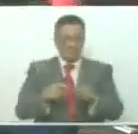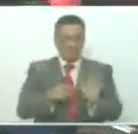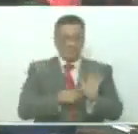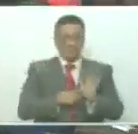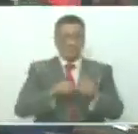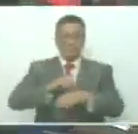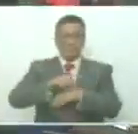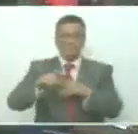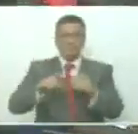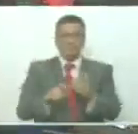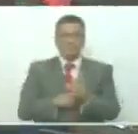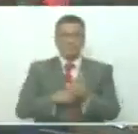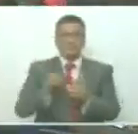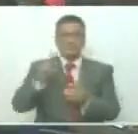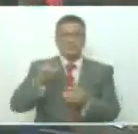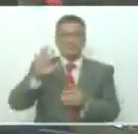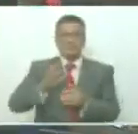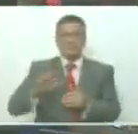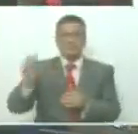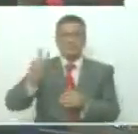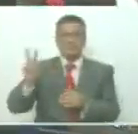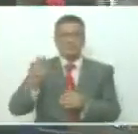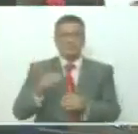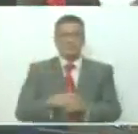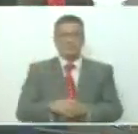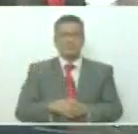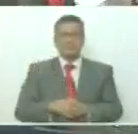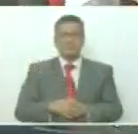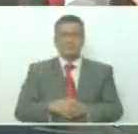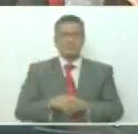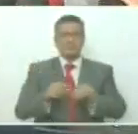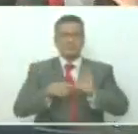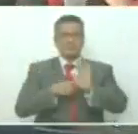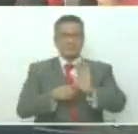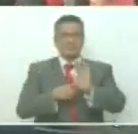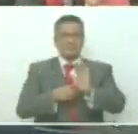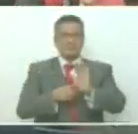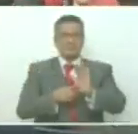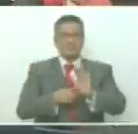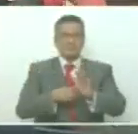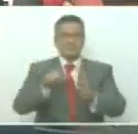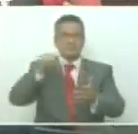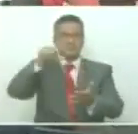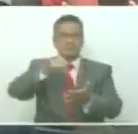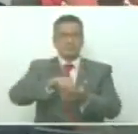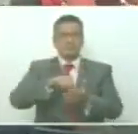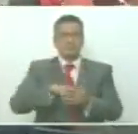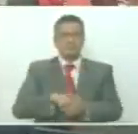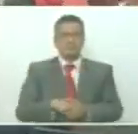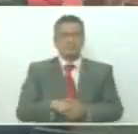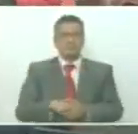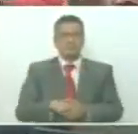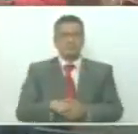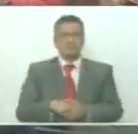y plenipotenciario de la República Bolivariana de Venezuela ante la República Islámica de Irán.